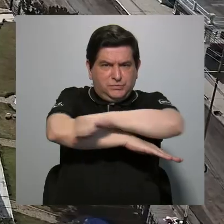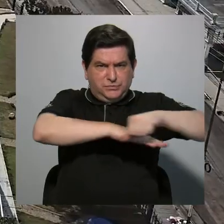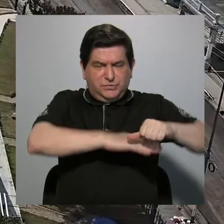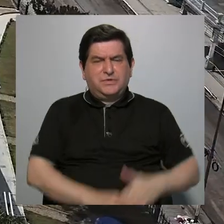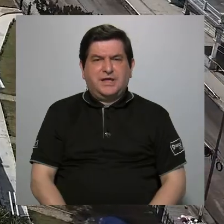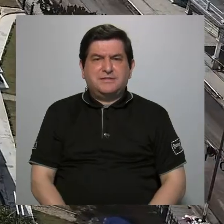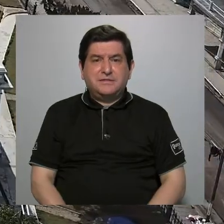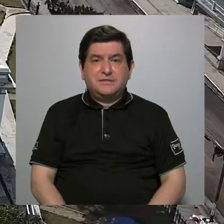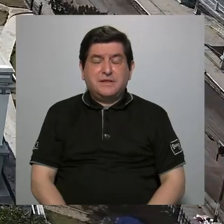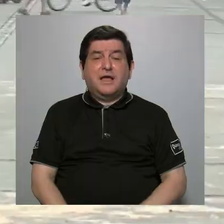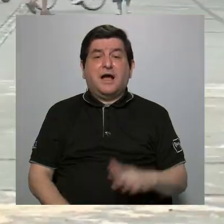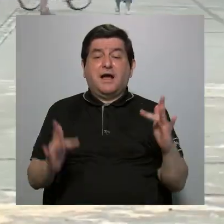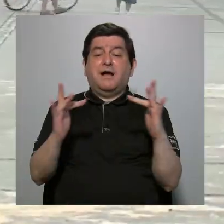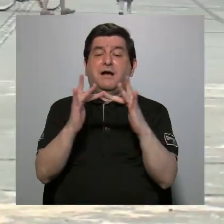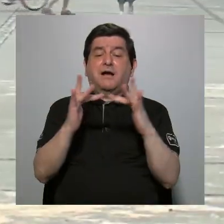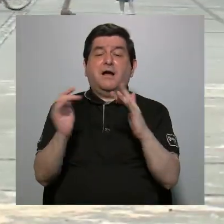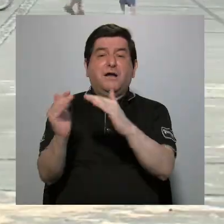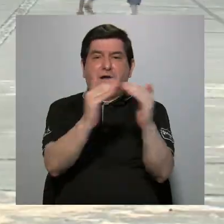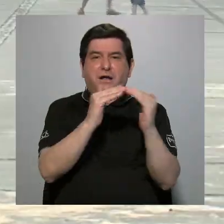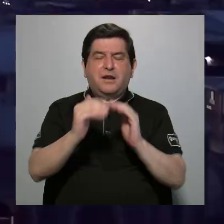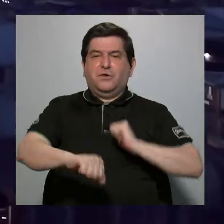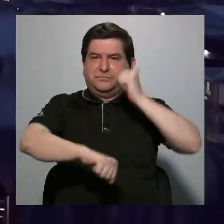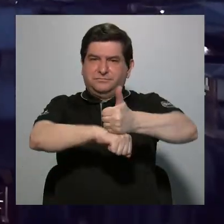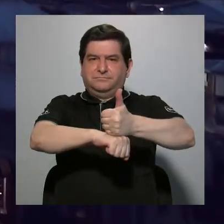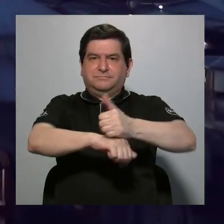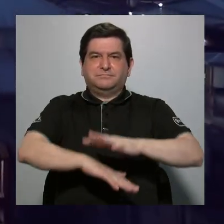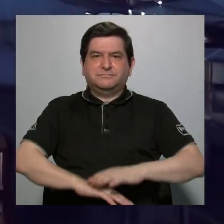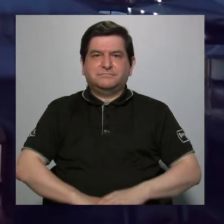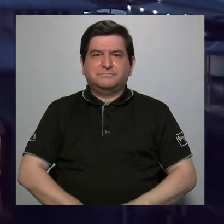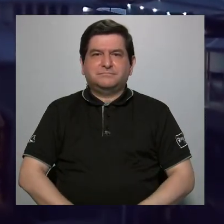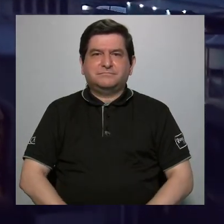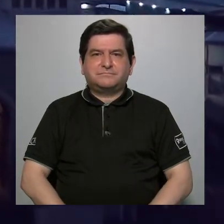arquitectura para crear esa conexión con las comunidades.